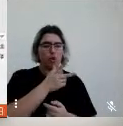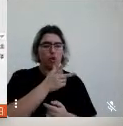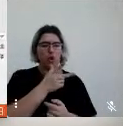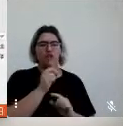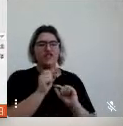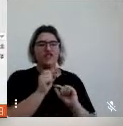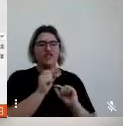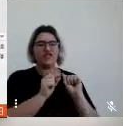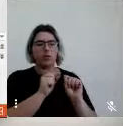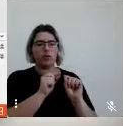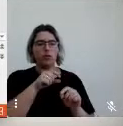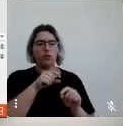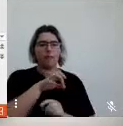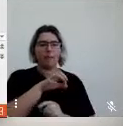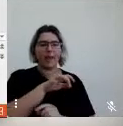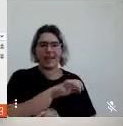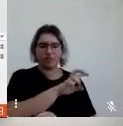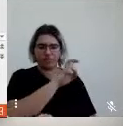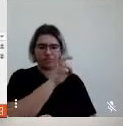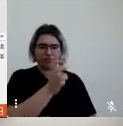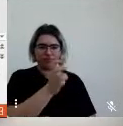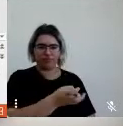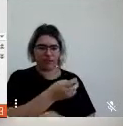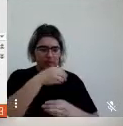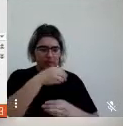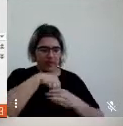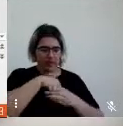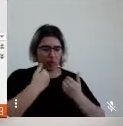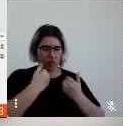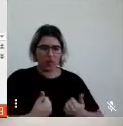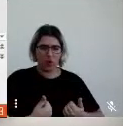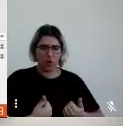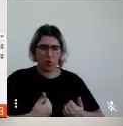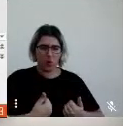parásitos, arqueas. Es un ecosistema muy amplio y